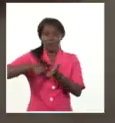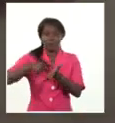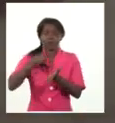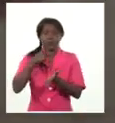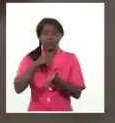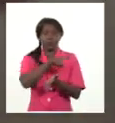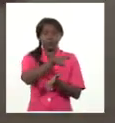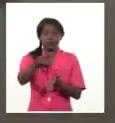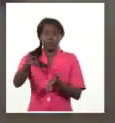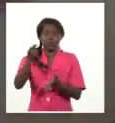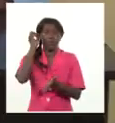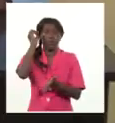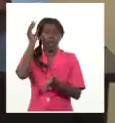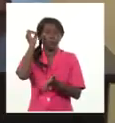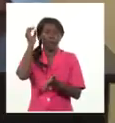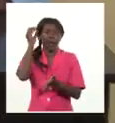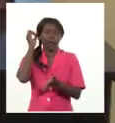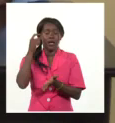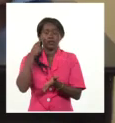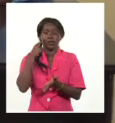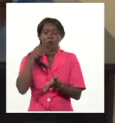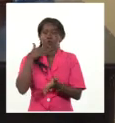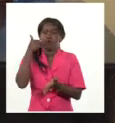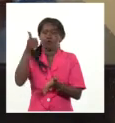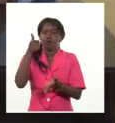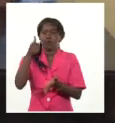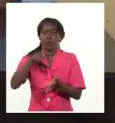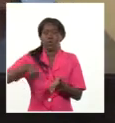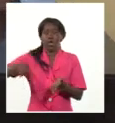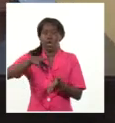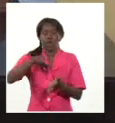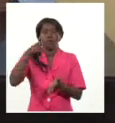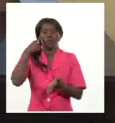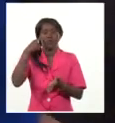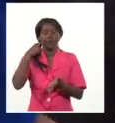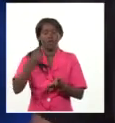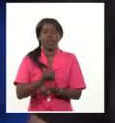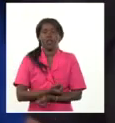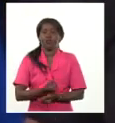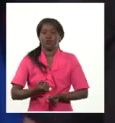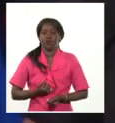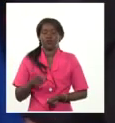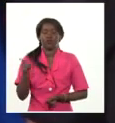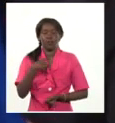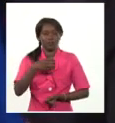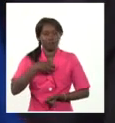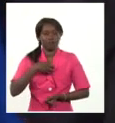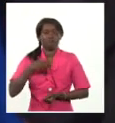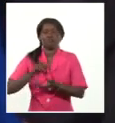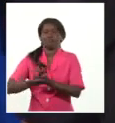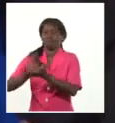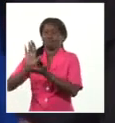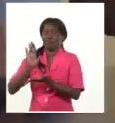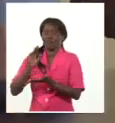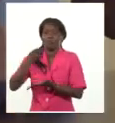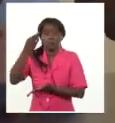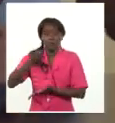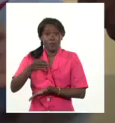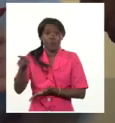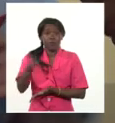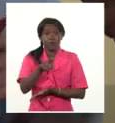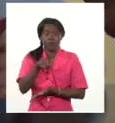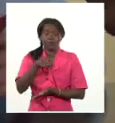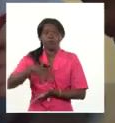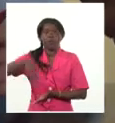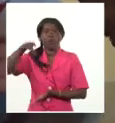con creatividad Ingenio y empeño el esfuerzo y el compromiso de Cómo se puede producir con eficiencia y diversidad